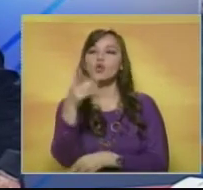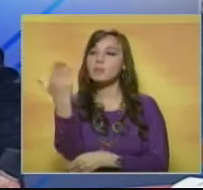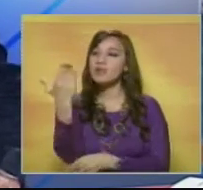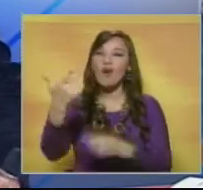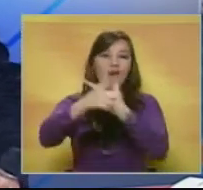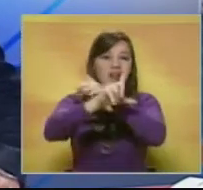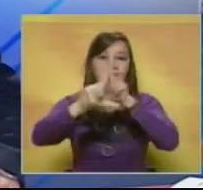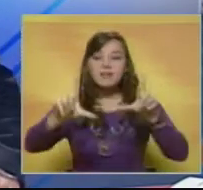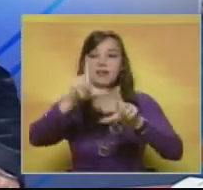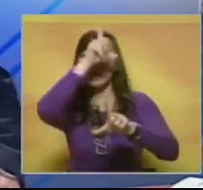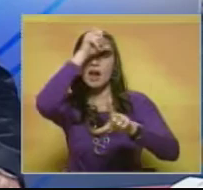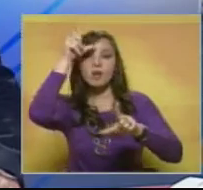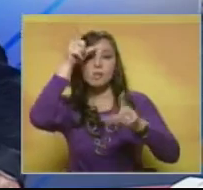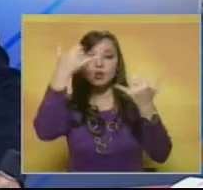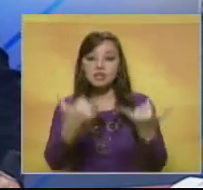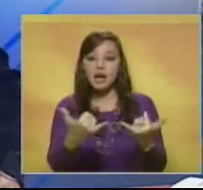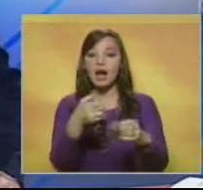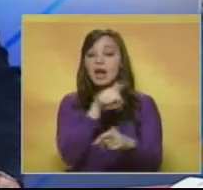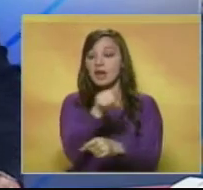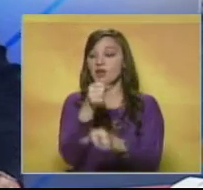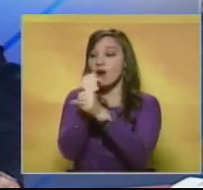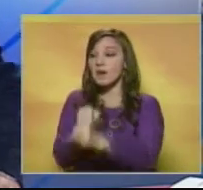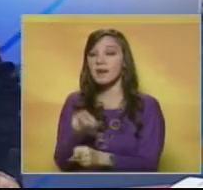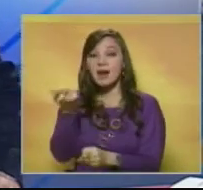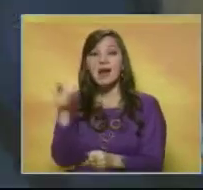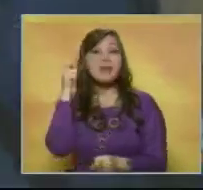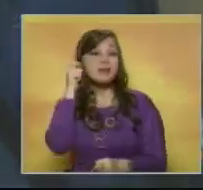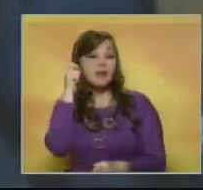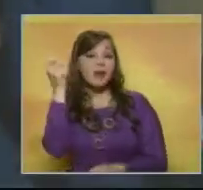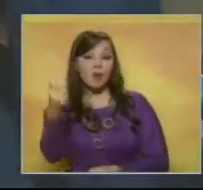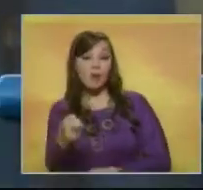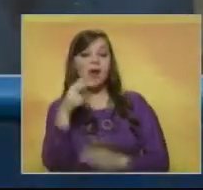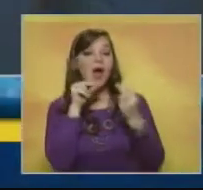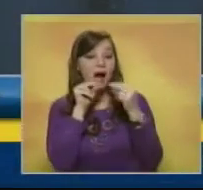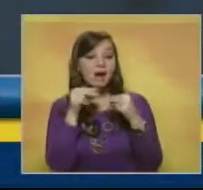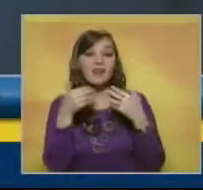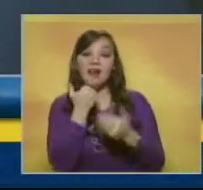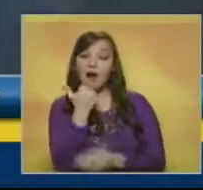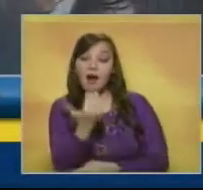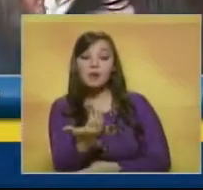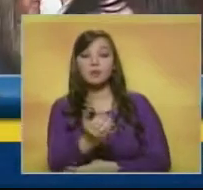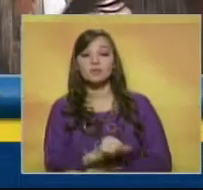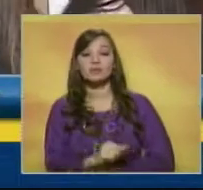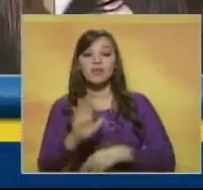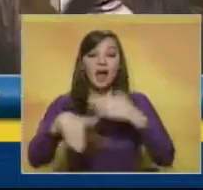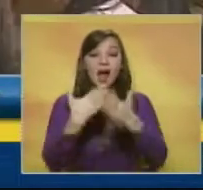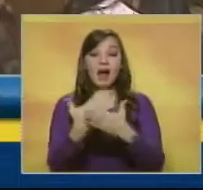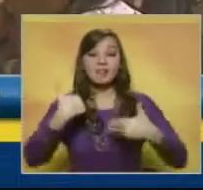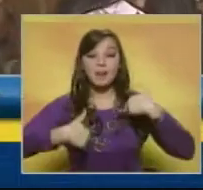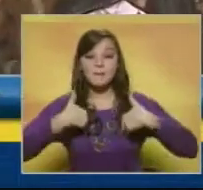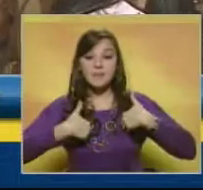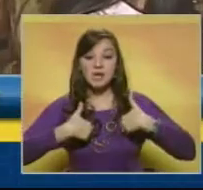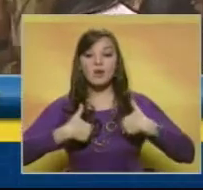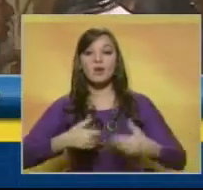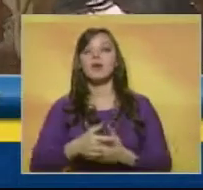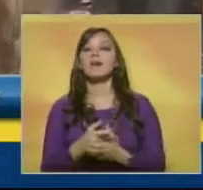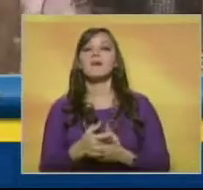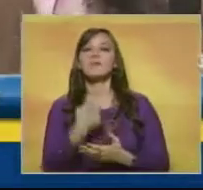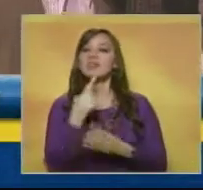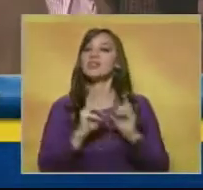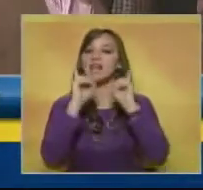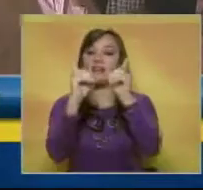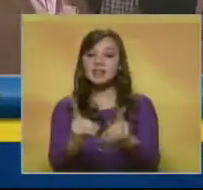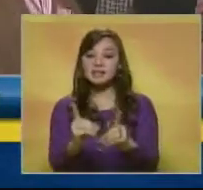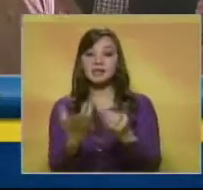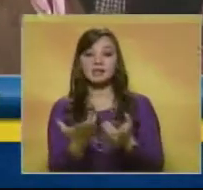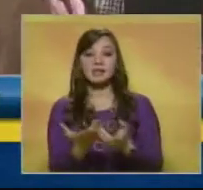dirigente. Fernando Girón Tosta tiene el reporte. Hasta este miércoles tiene oportunidad el Tribunal 28 de Juicio de emitir una